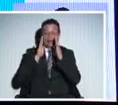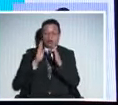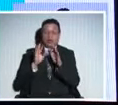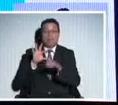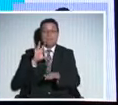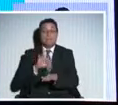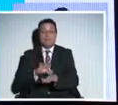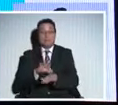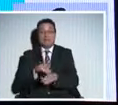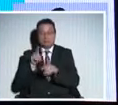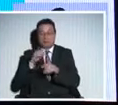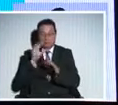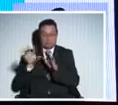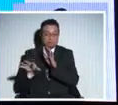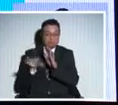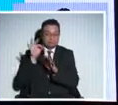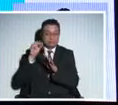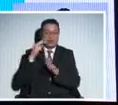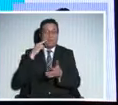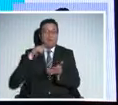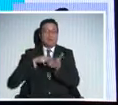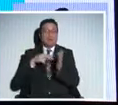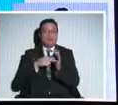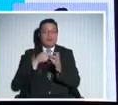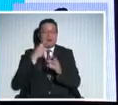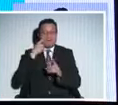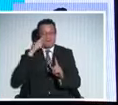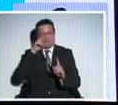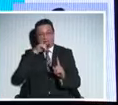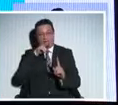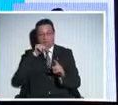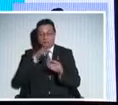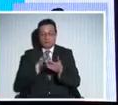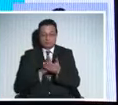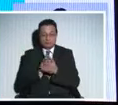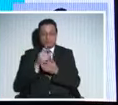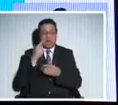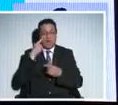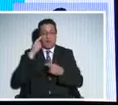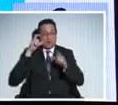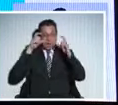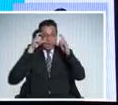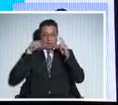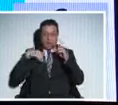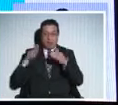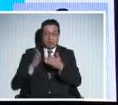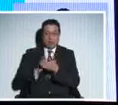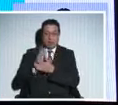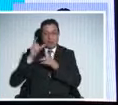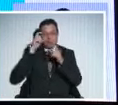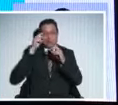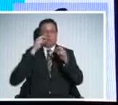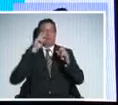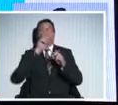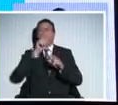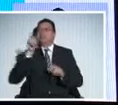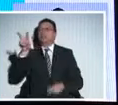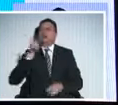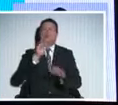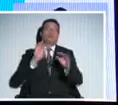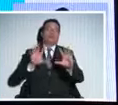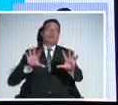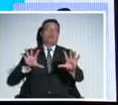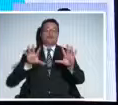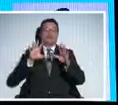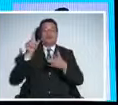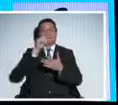JUNAEB, descubrieron que tenía problemas a la vista. Desde ese momento, comencé a utilizar los lentes entregados por JUNAEB, comencé a ver mucho mejor lo que los profesores escribían